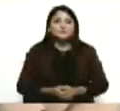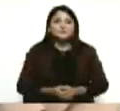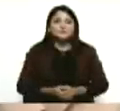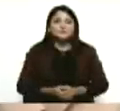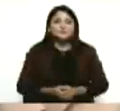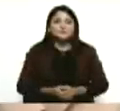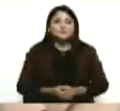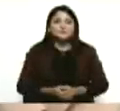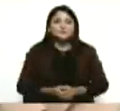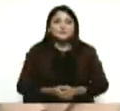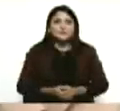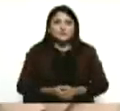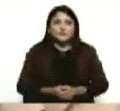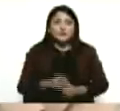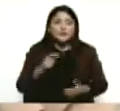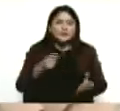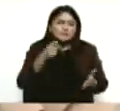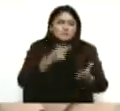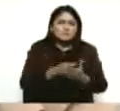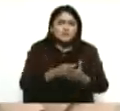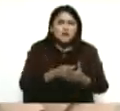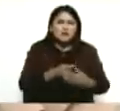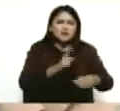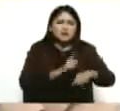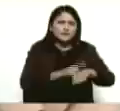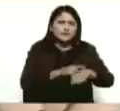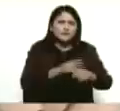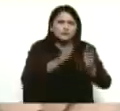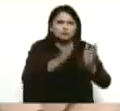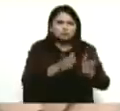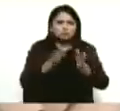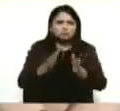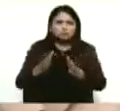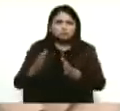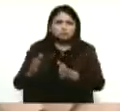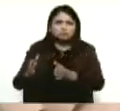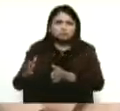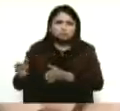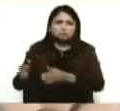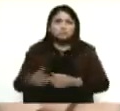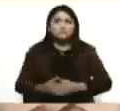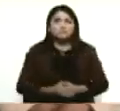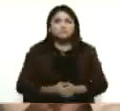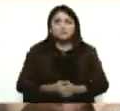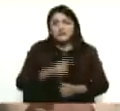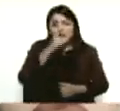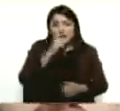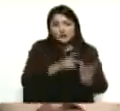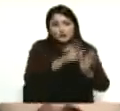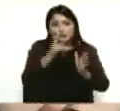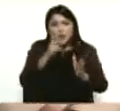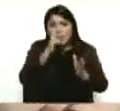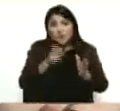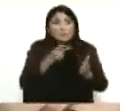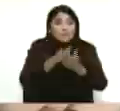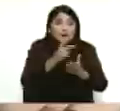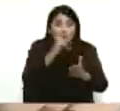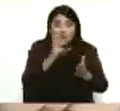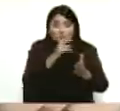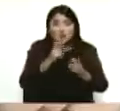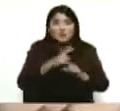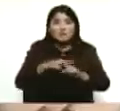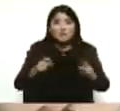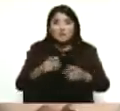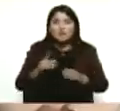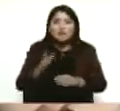con una cancelación de las cuotas de esa licencia, tal cual como siempre se ha establecido, manual. Usted paga la licencia anualmente, pero no tiene por qué